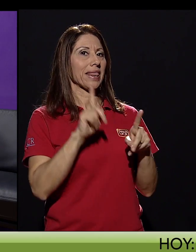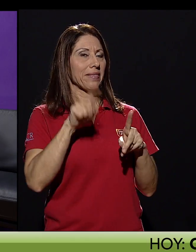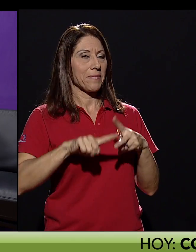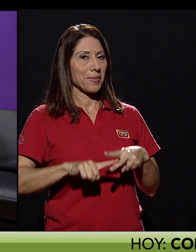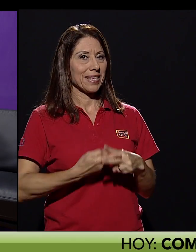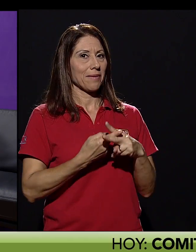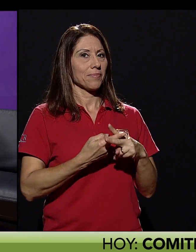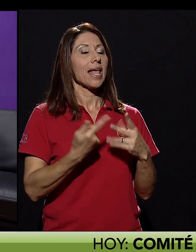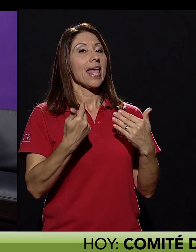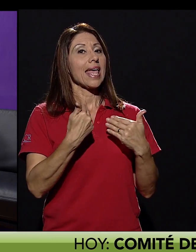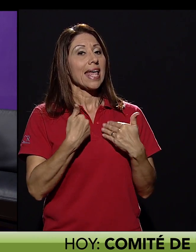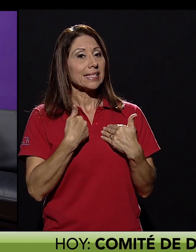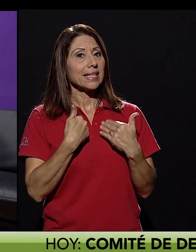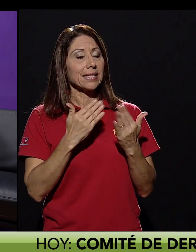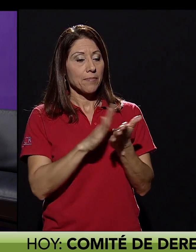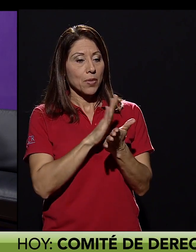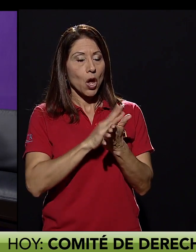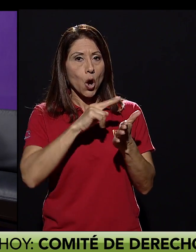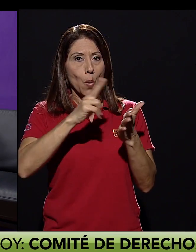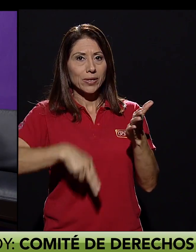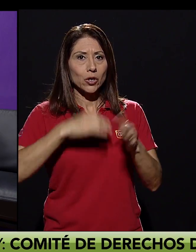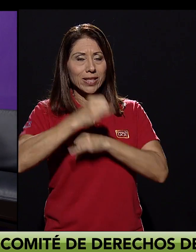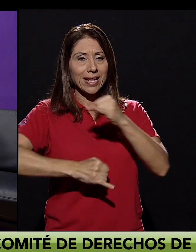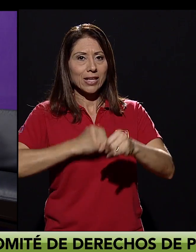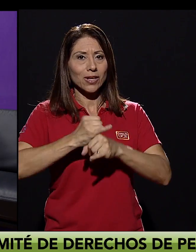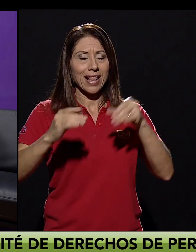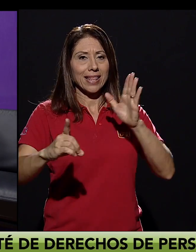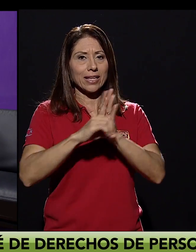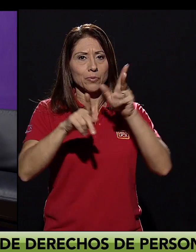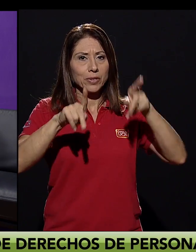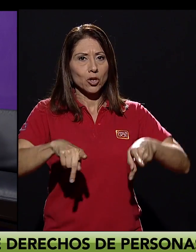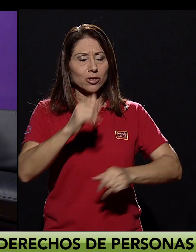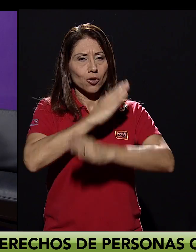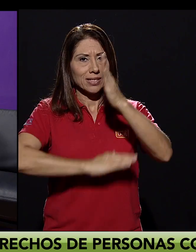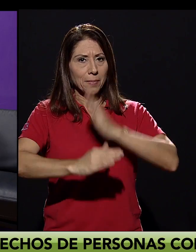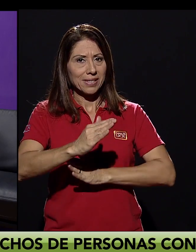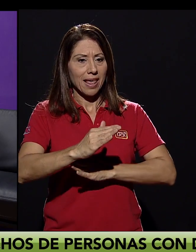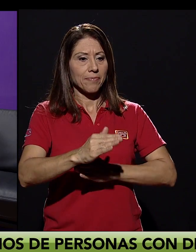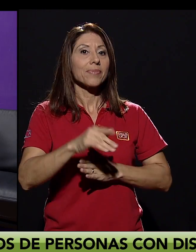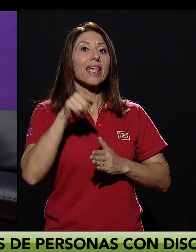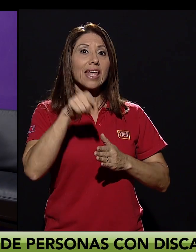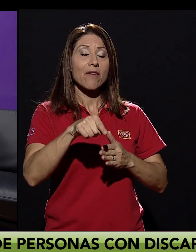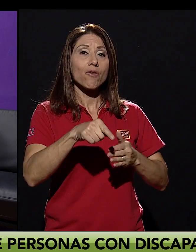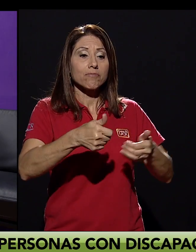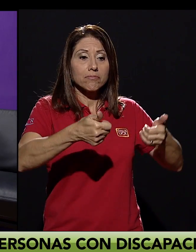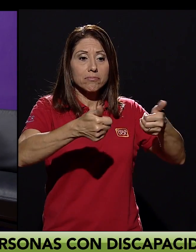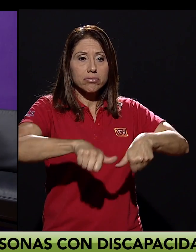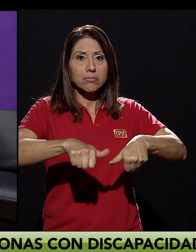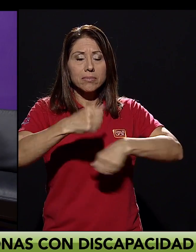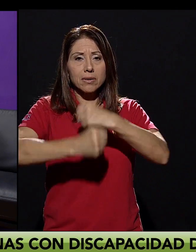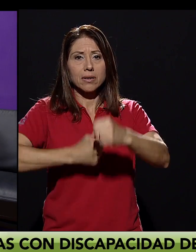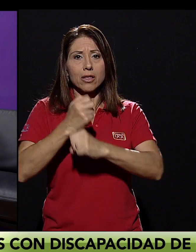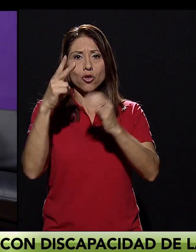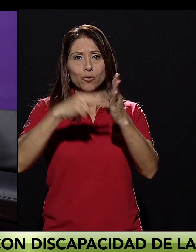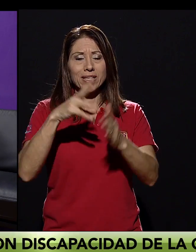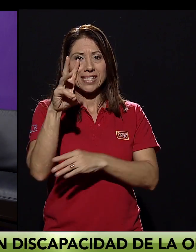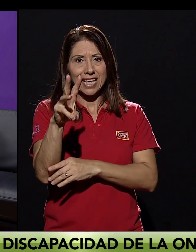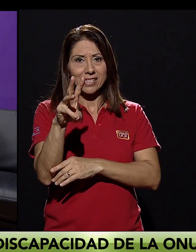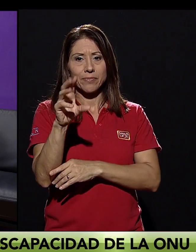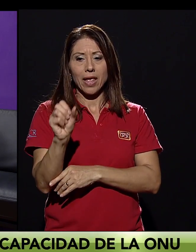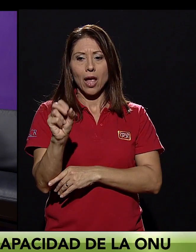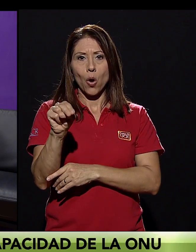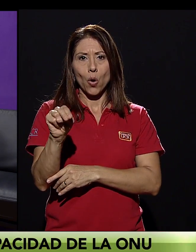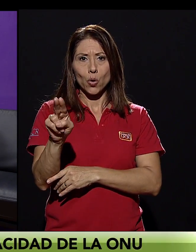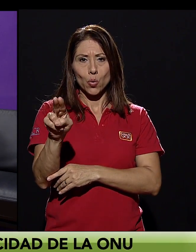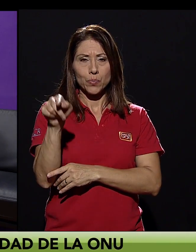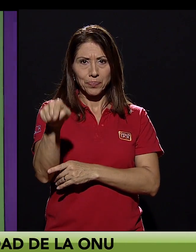que existe una Convención Internacional sobre los Derechos de las Personas con Discapacidad que fue acordada en el 2006 en el seno de